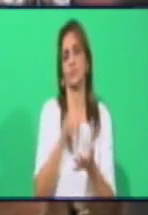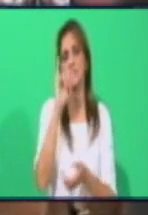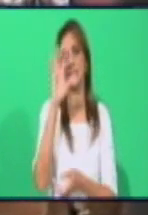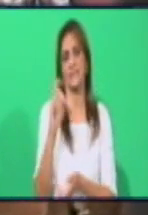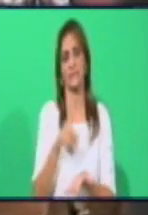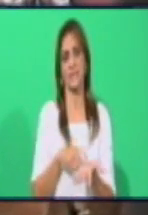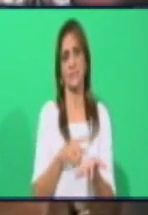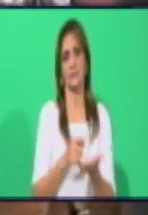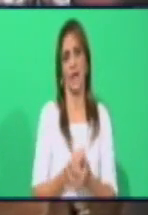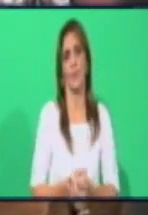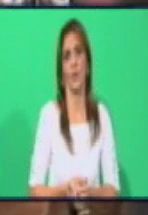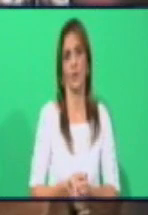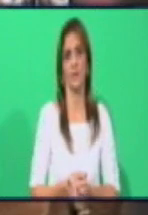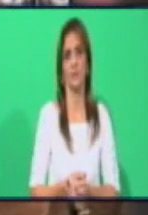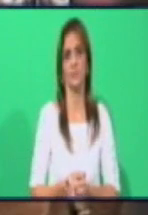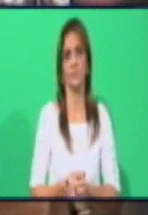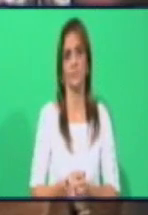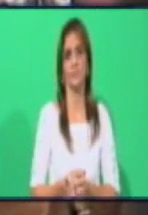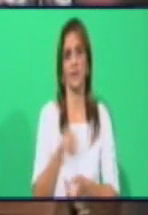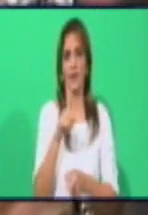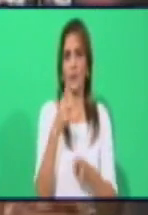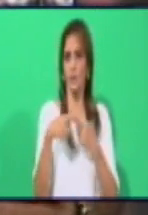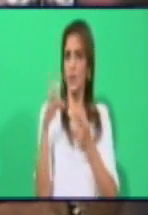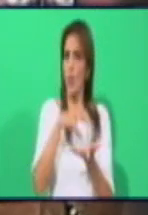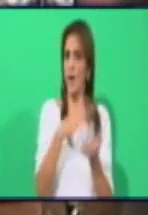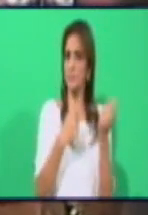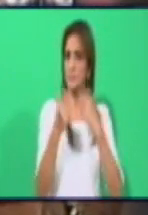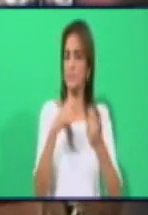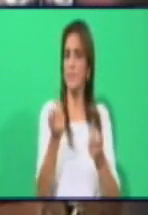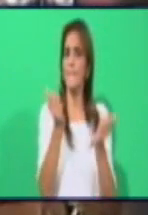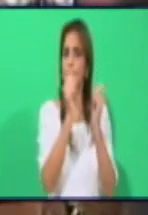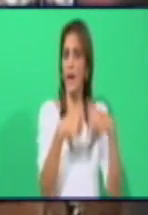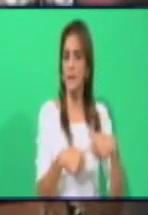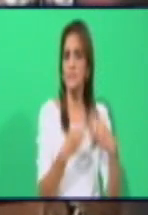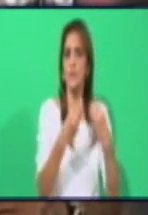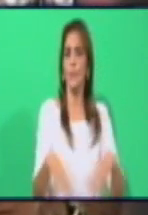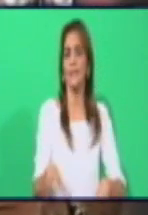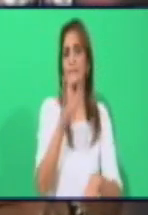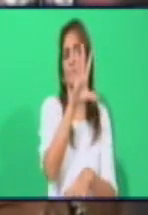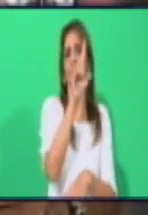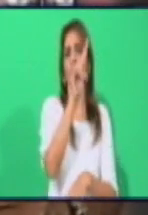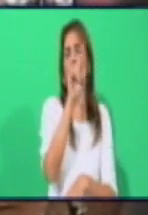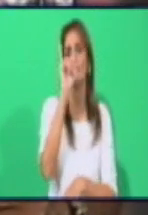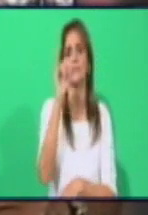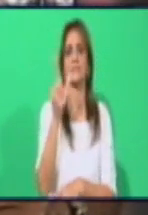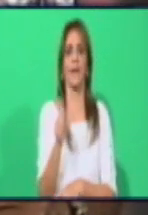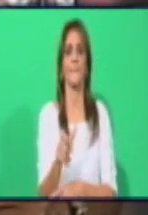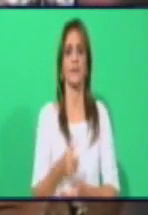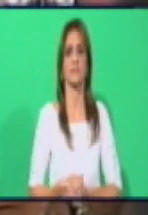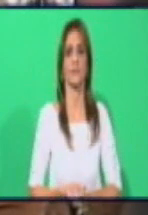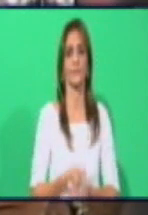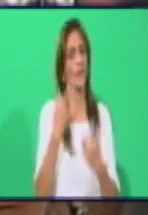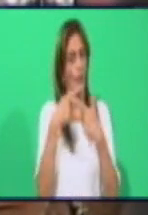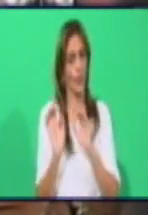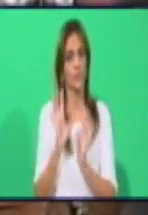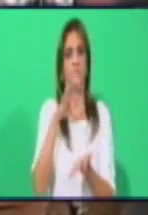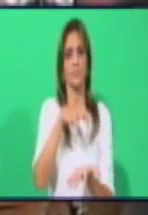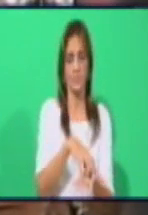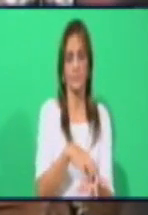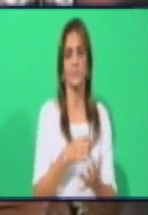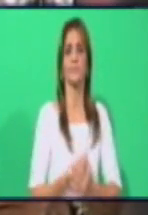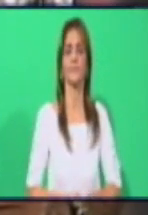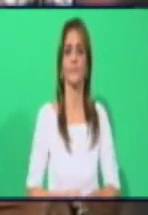el punto de venta del Palacio del Pan, había un sobrante de 596 pesos. En la bodega La Línea, se cobró de